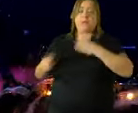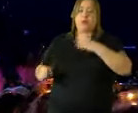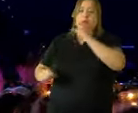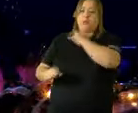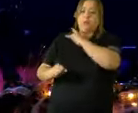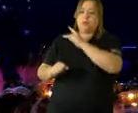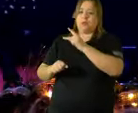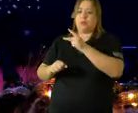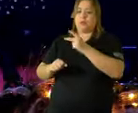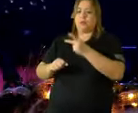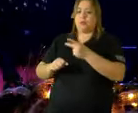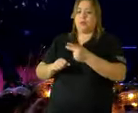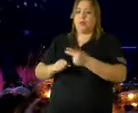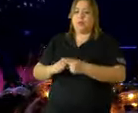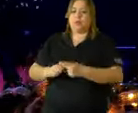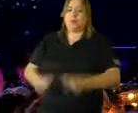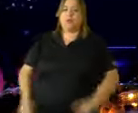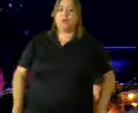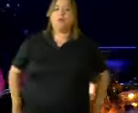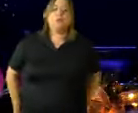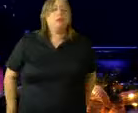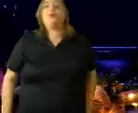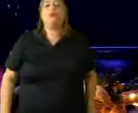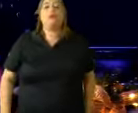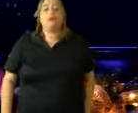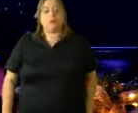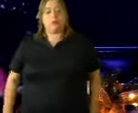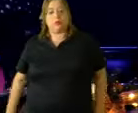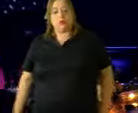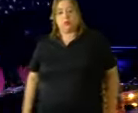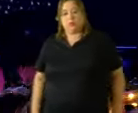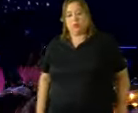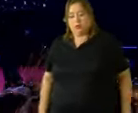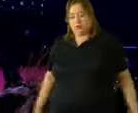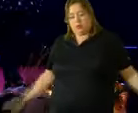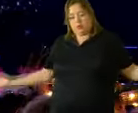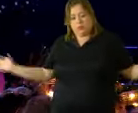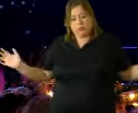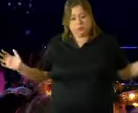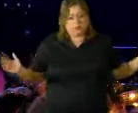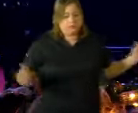poder. Y movimientos desde el cielo. Ahí está.